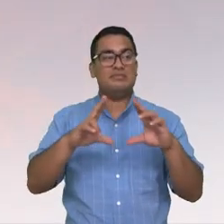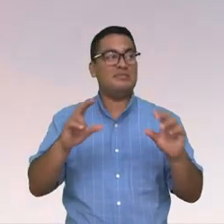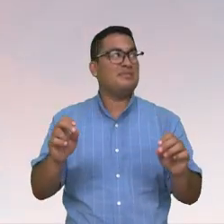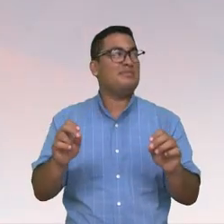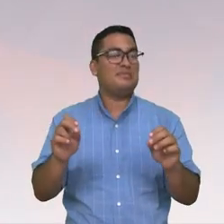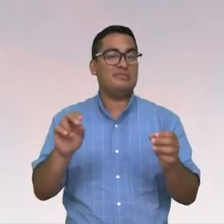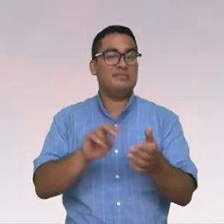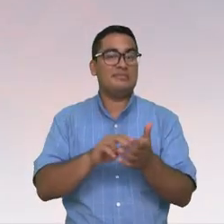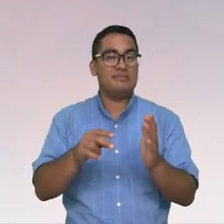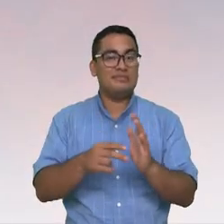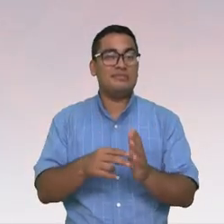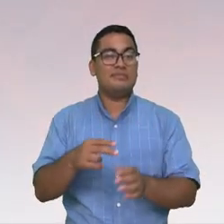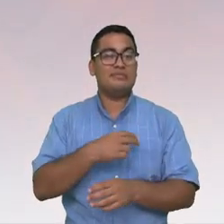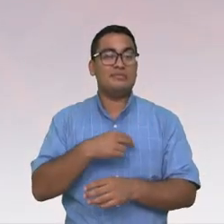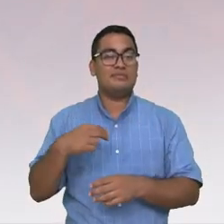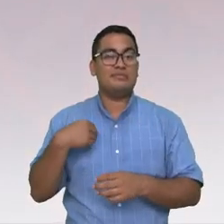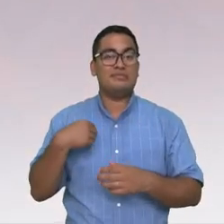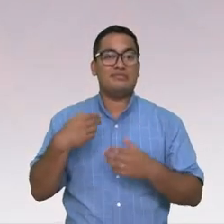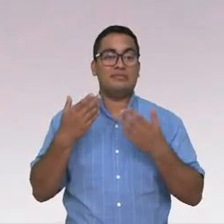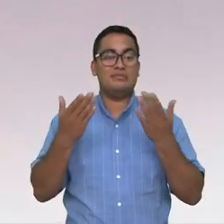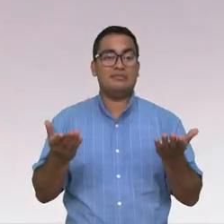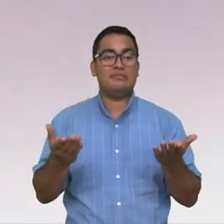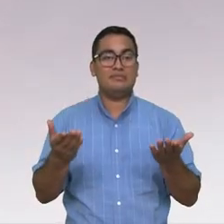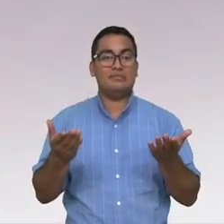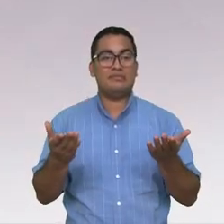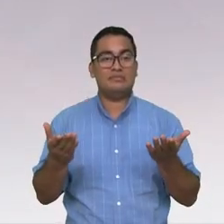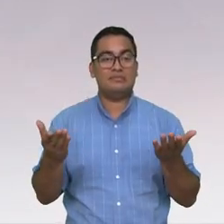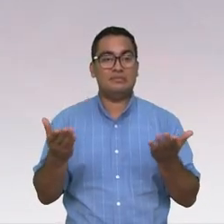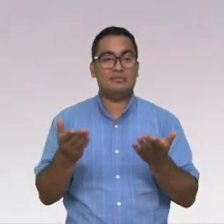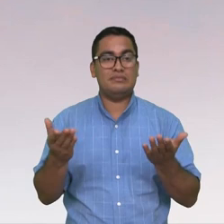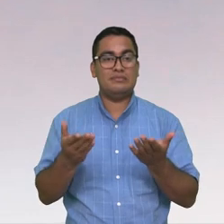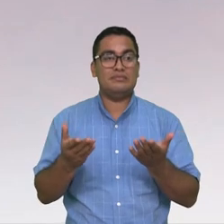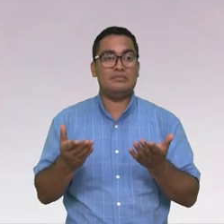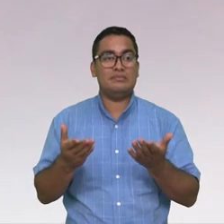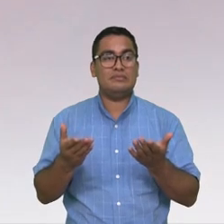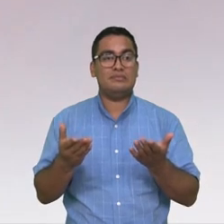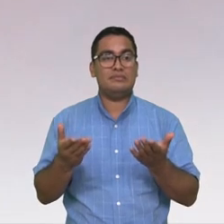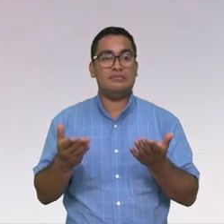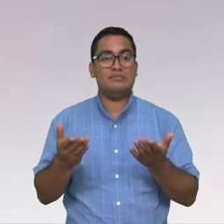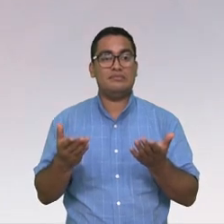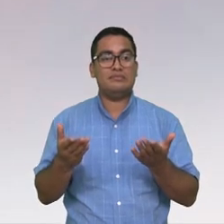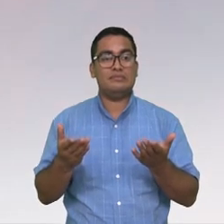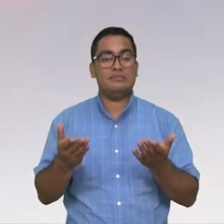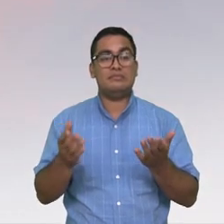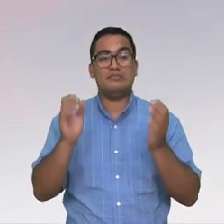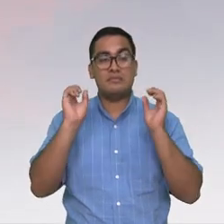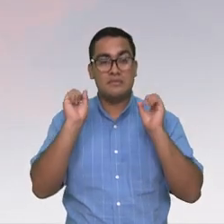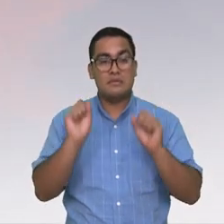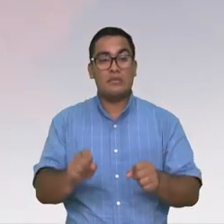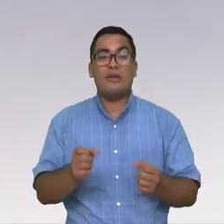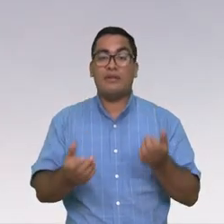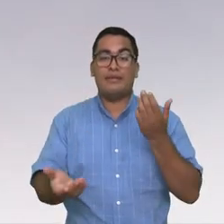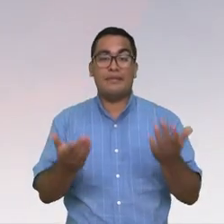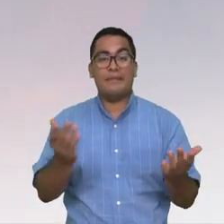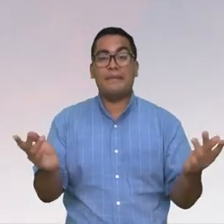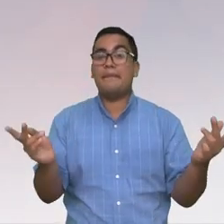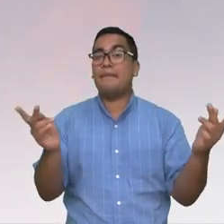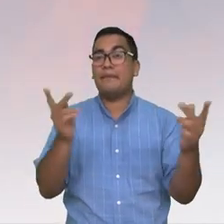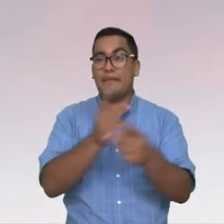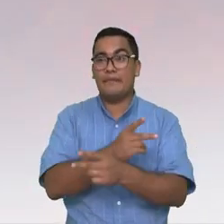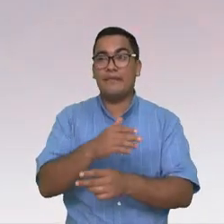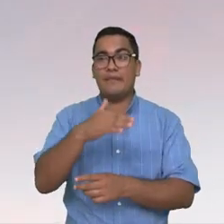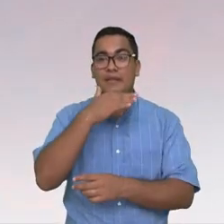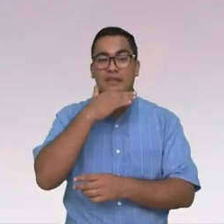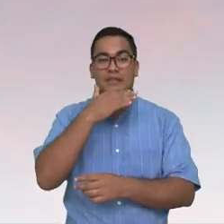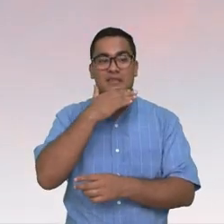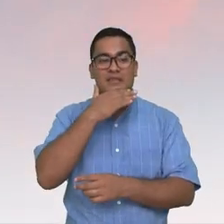eso lo hace más vulnerable y puede ser más grave, incluso